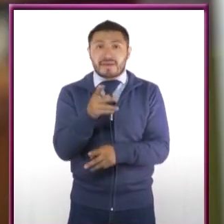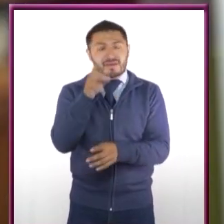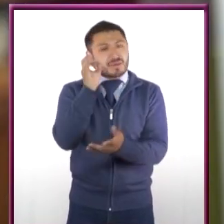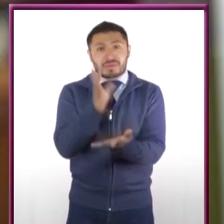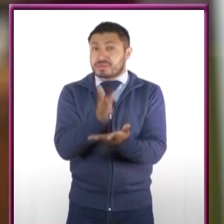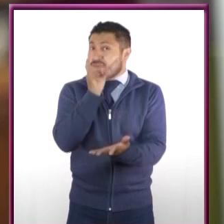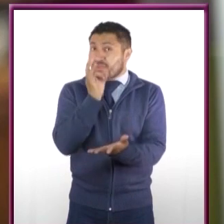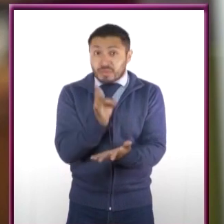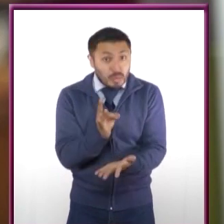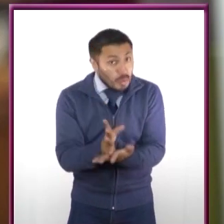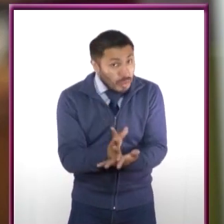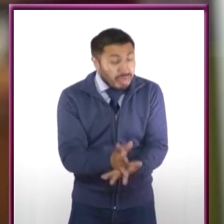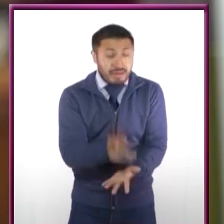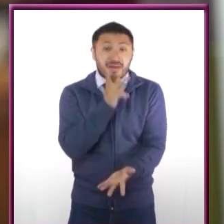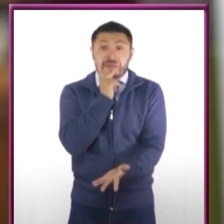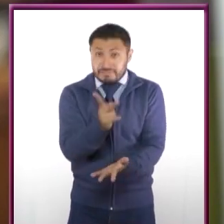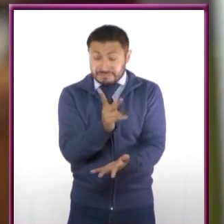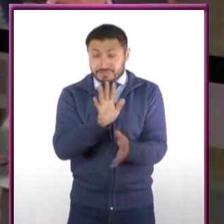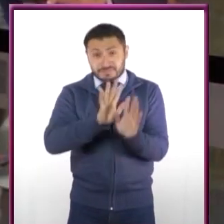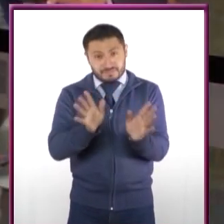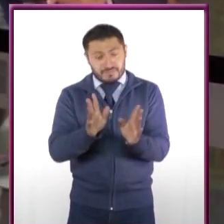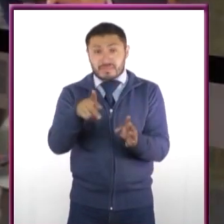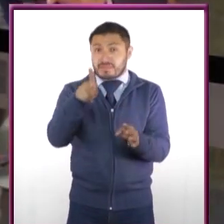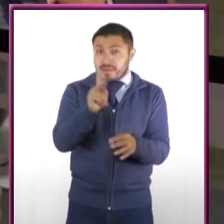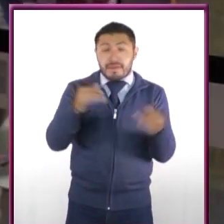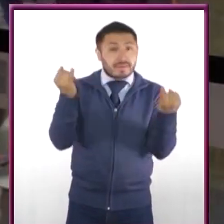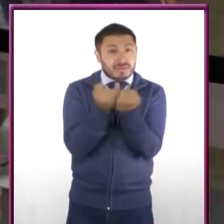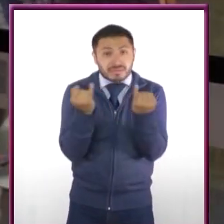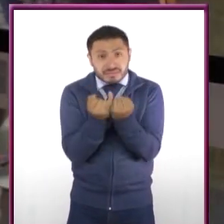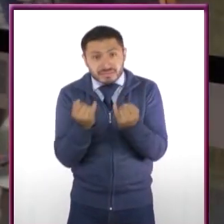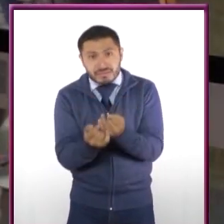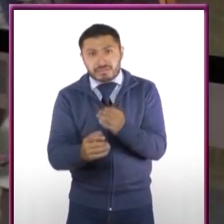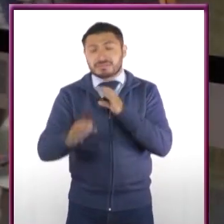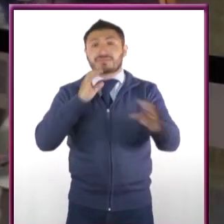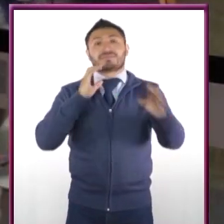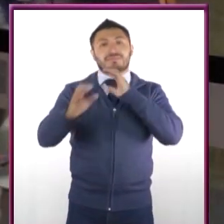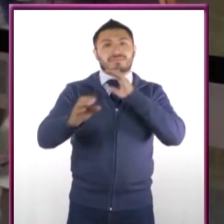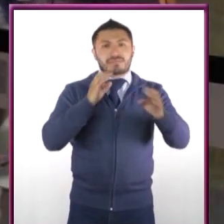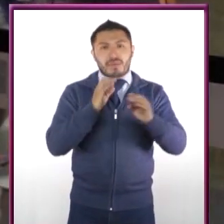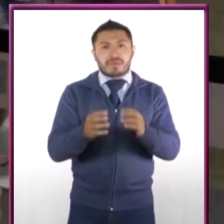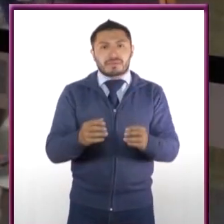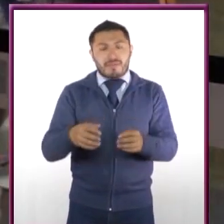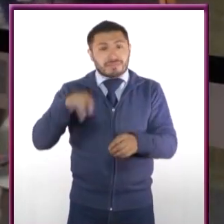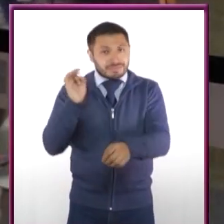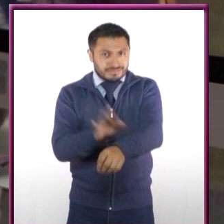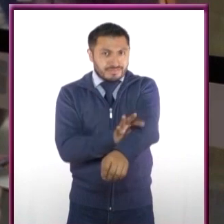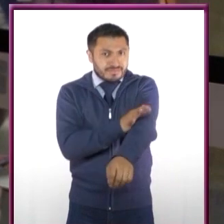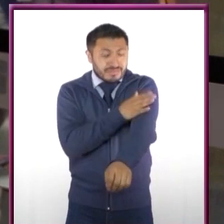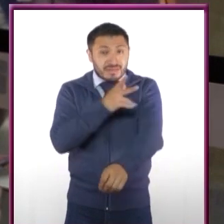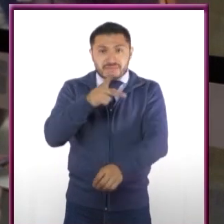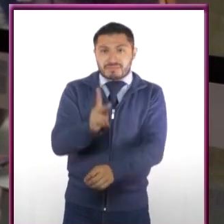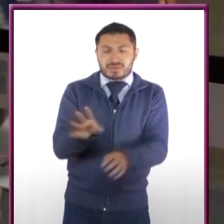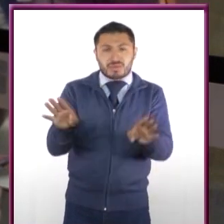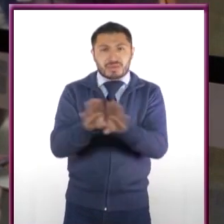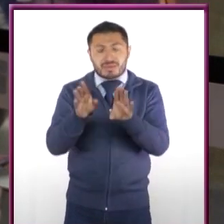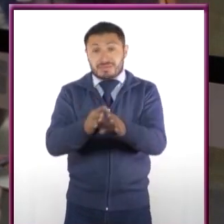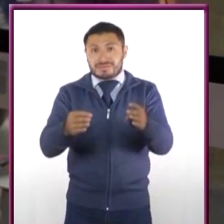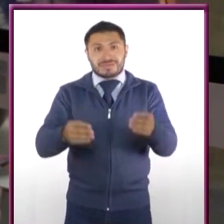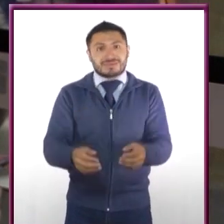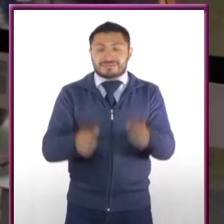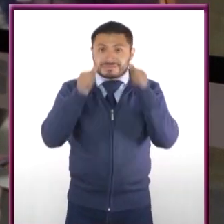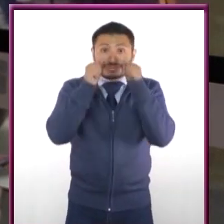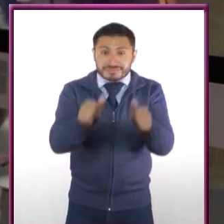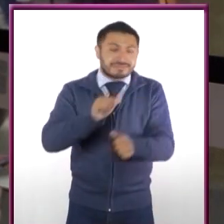palabras, puramente palabras, pero también nos estamos comunicando por medio de emociones, solo que no nos